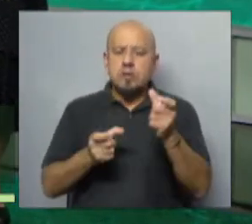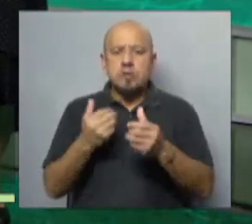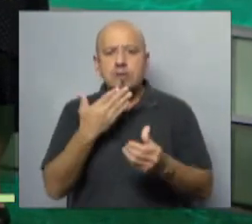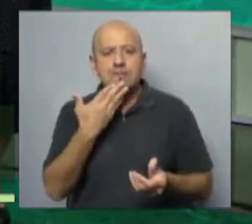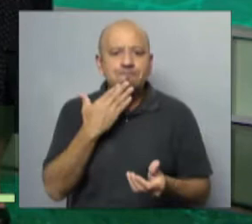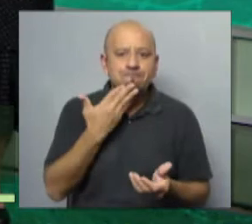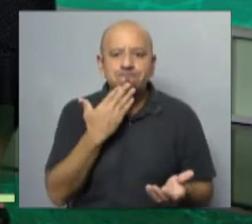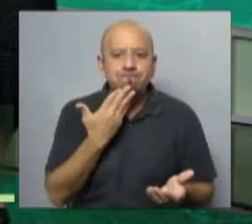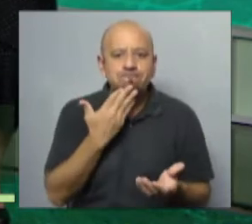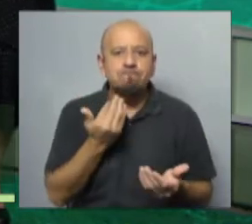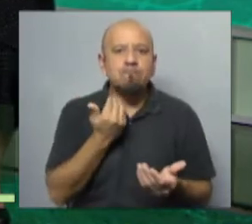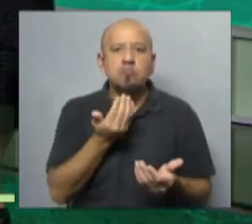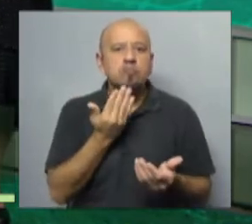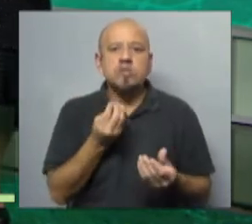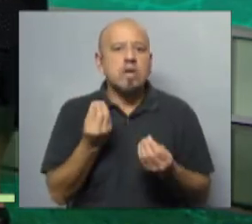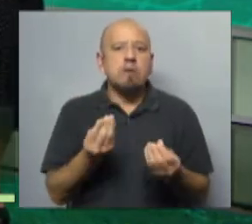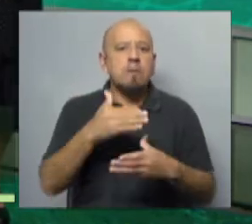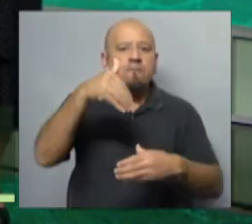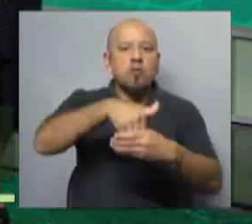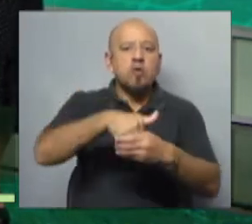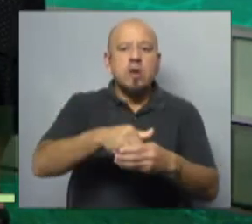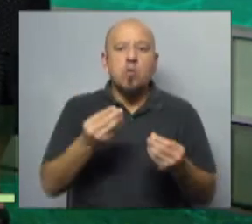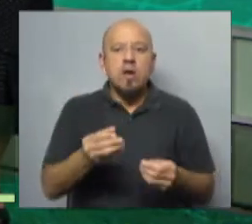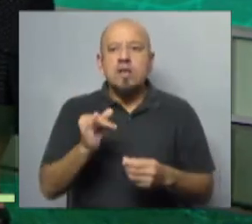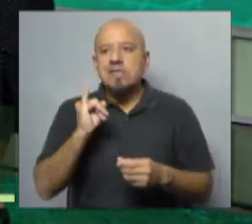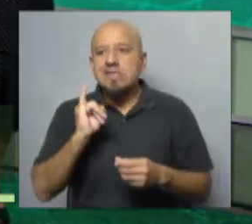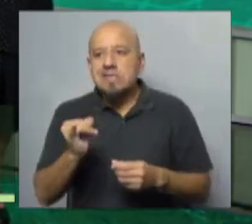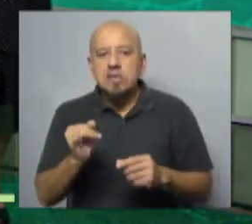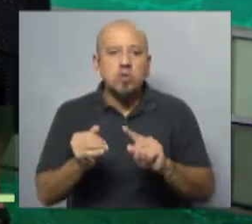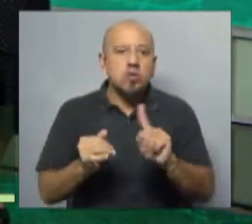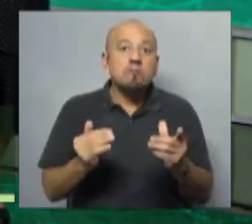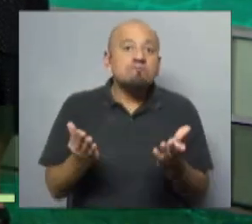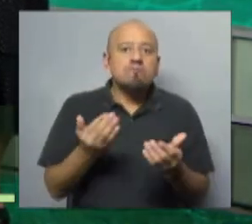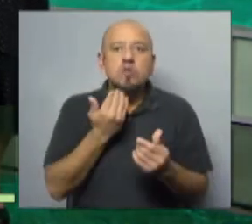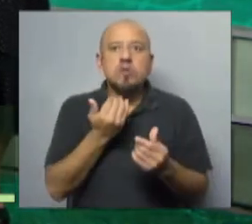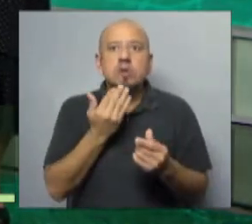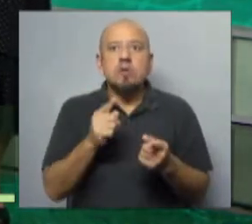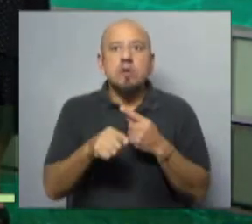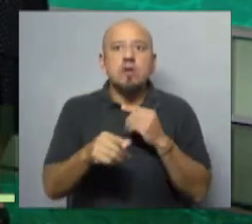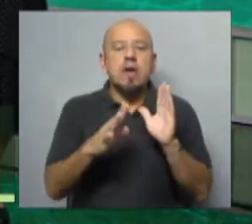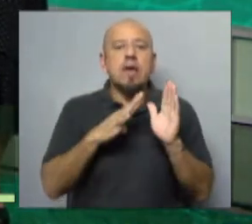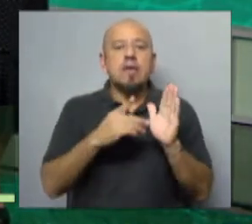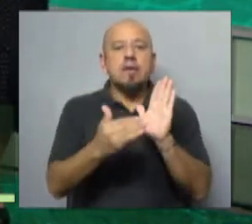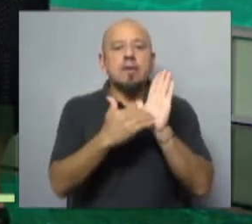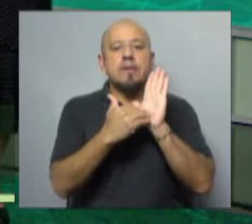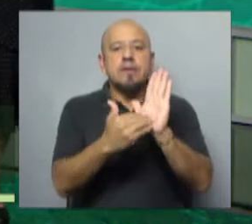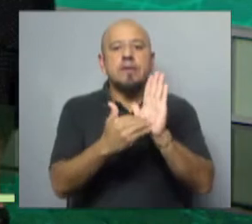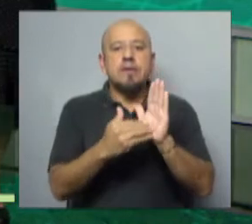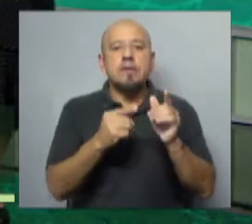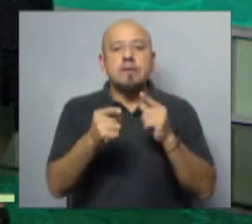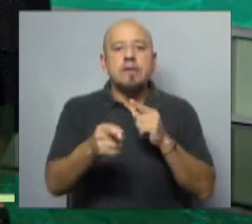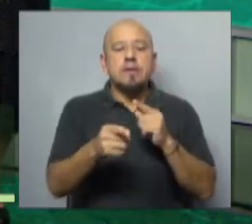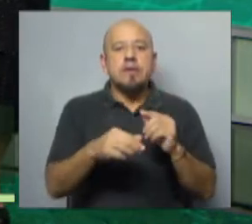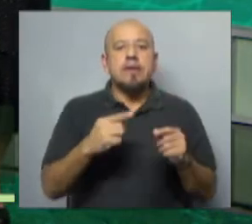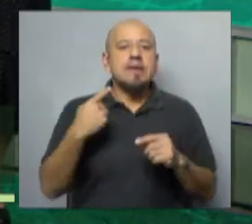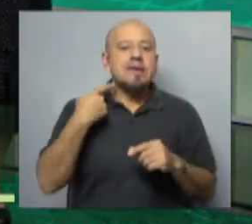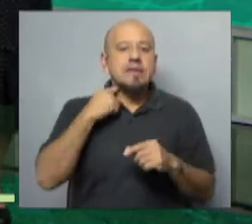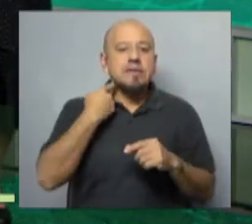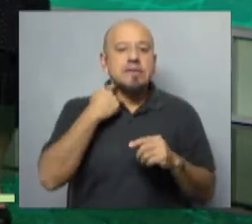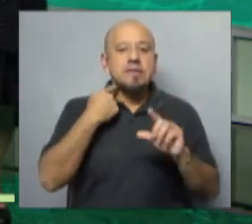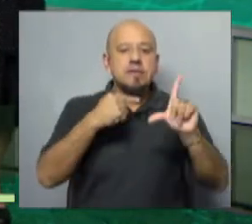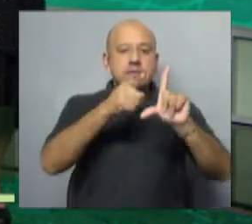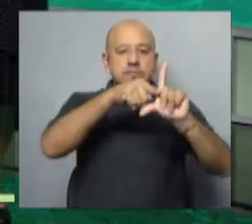indecisas y la estabilidad en ese número de indecisos e indecisa no que los vemos acá representados con esta línea gris